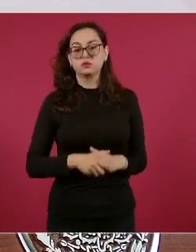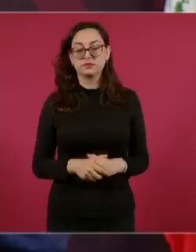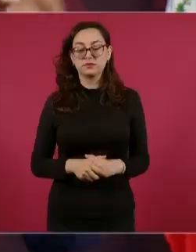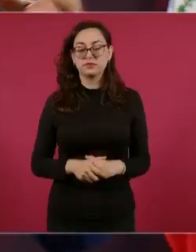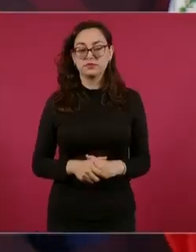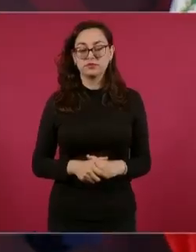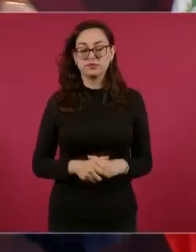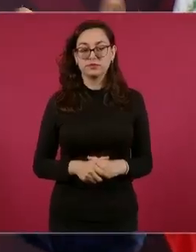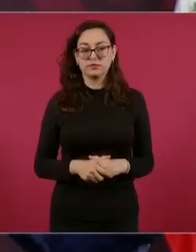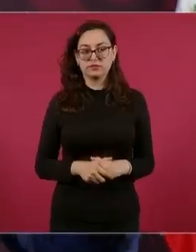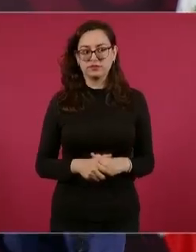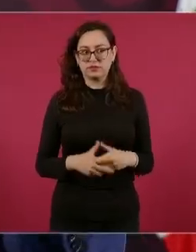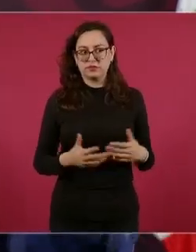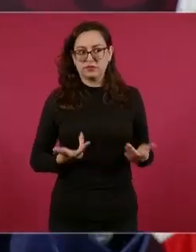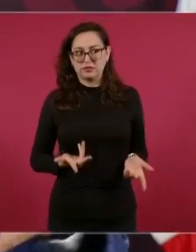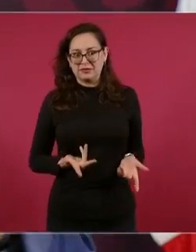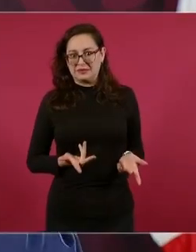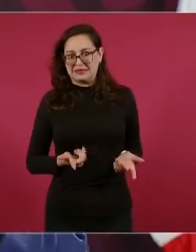Como no sabíamos